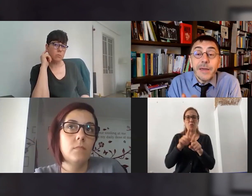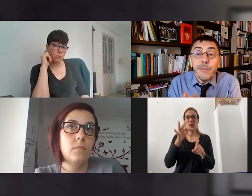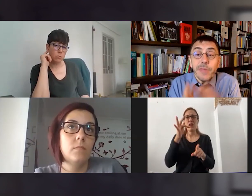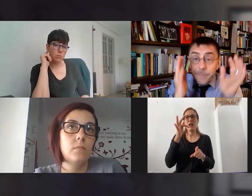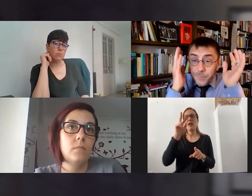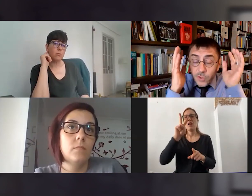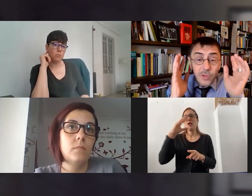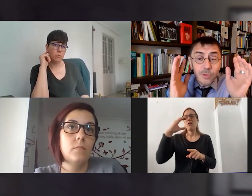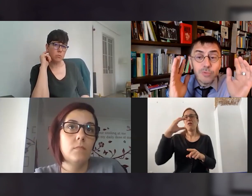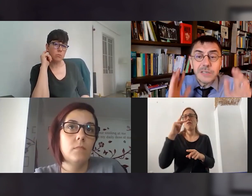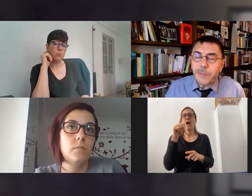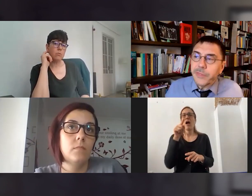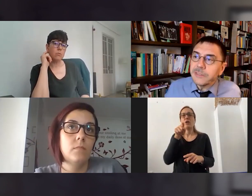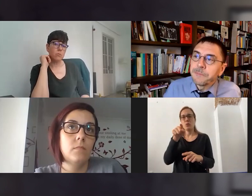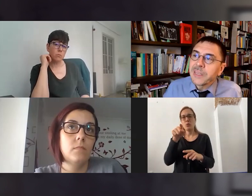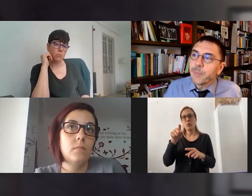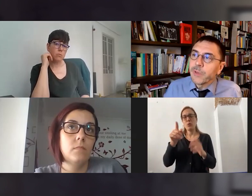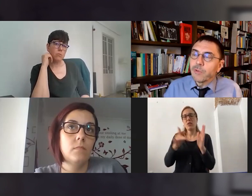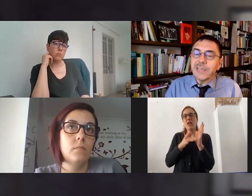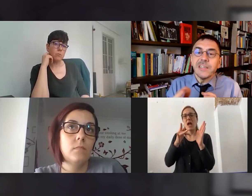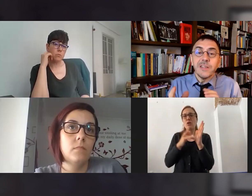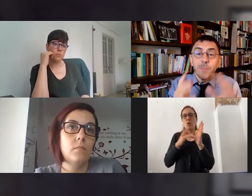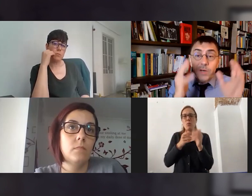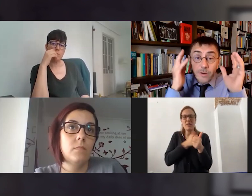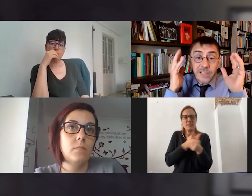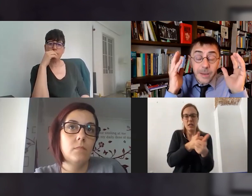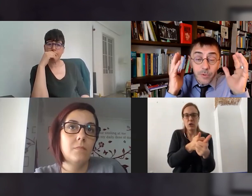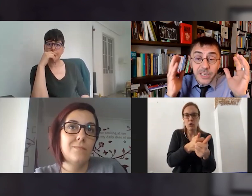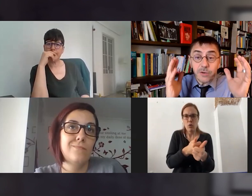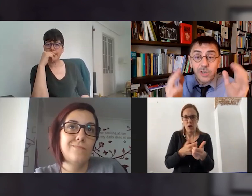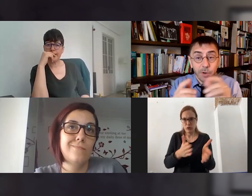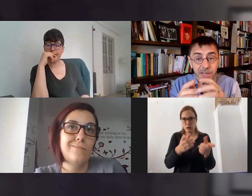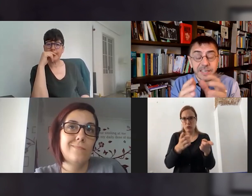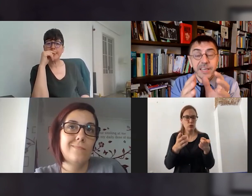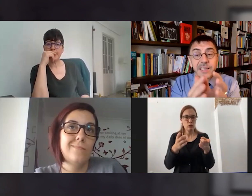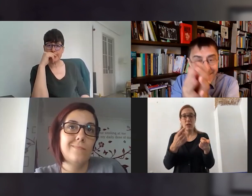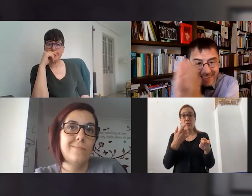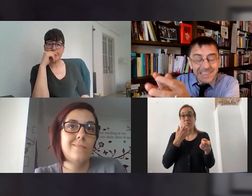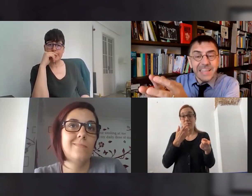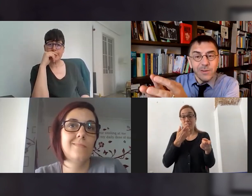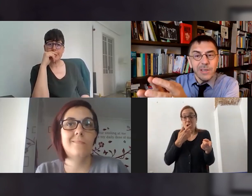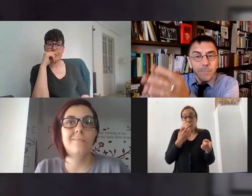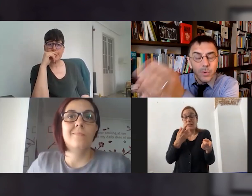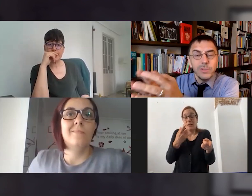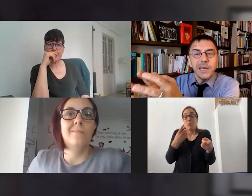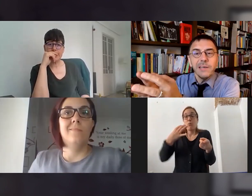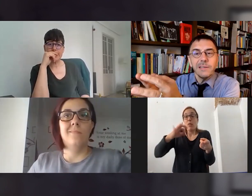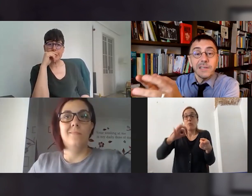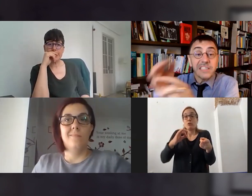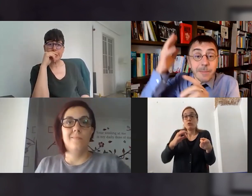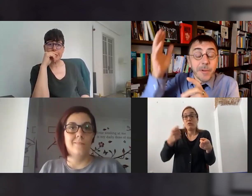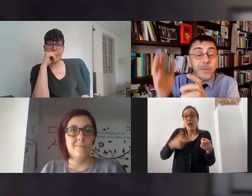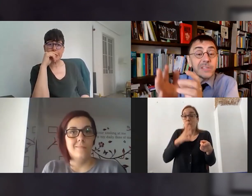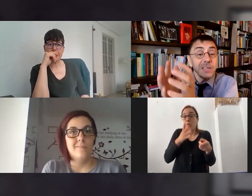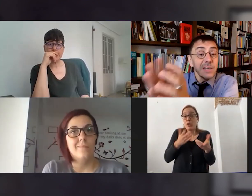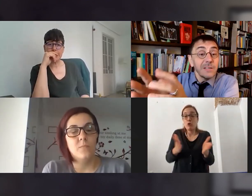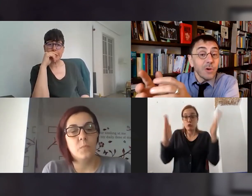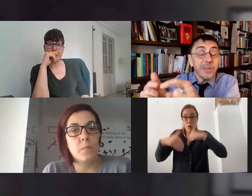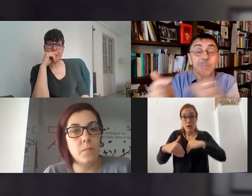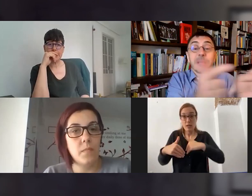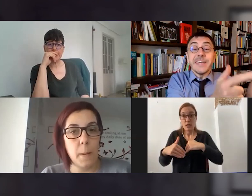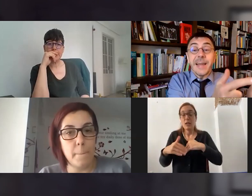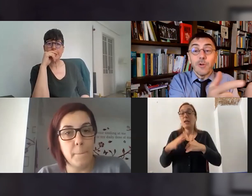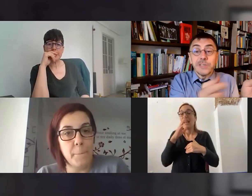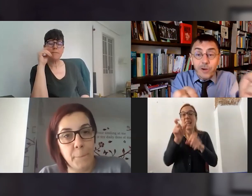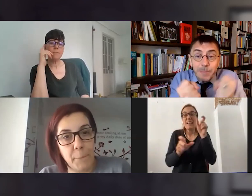la dirigencia. Yo he dicho muchas veces que Podemos ha existido porque no teníamos hijos, ¿no? Porque es que gente, ¿no?, inmunda, que se llaman periodistas, lo que